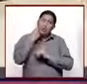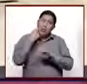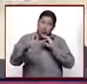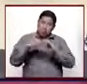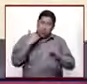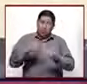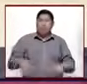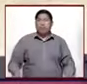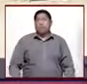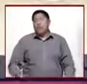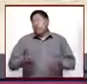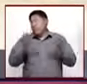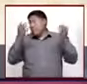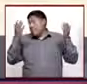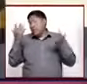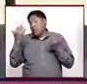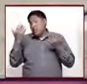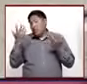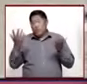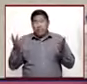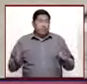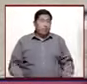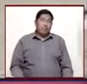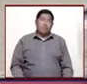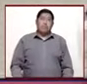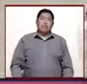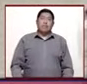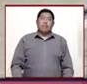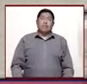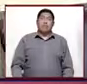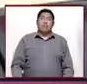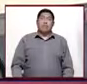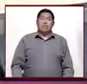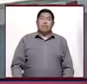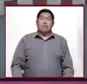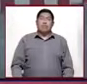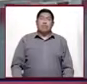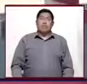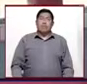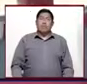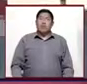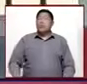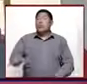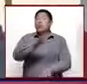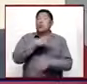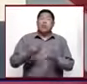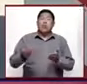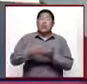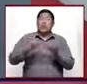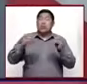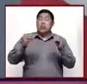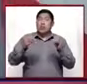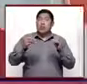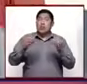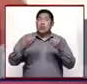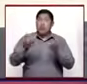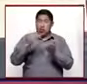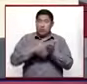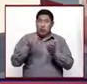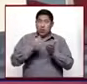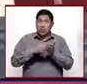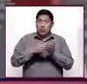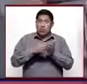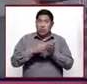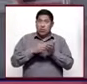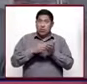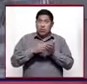Sí. Bueno, hay que esperar nomás entonces. ¿No hay reventa por este sector? Claro. ¿No hay gente que esté